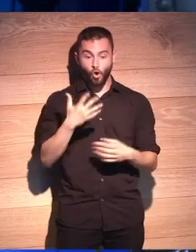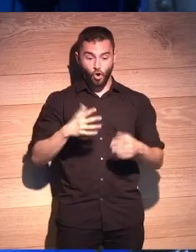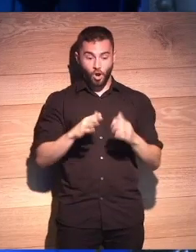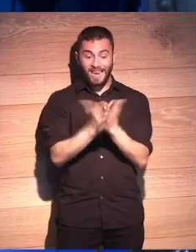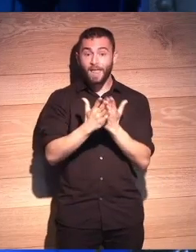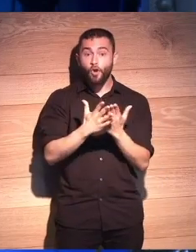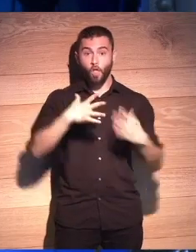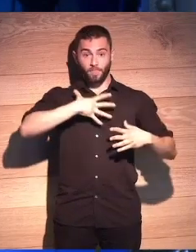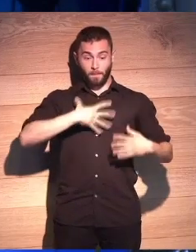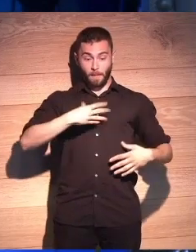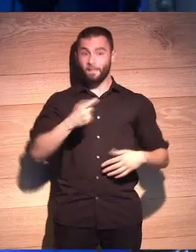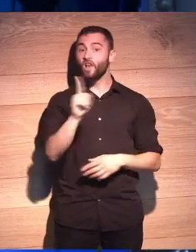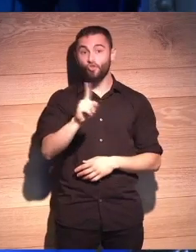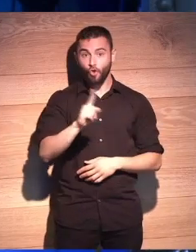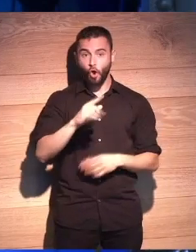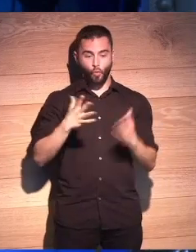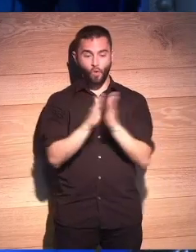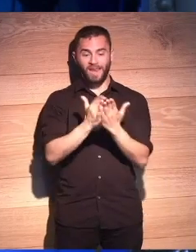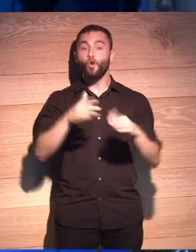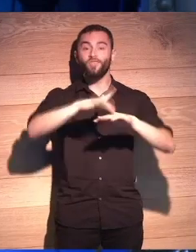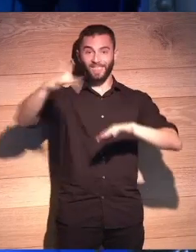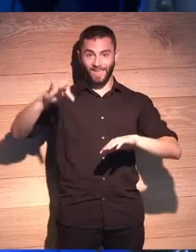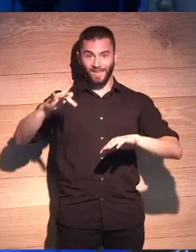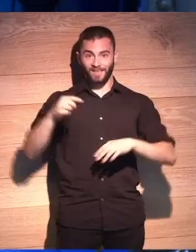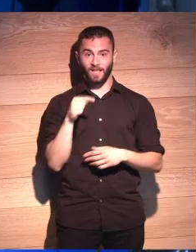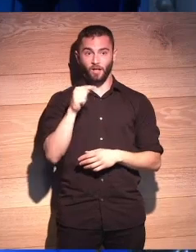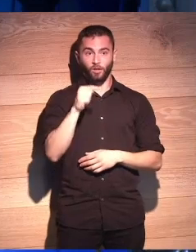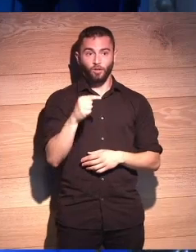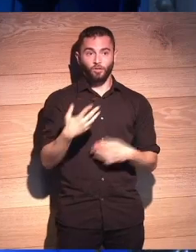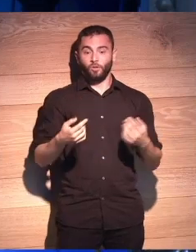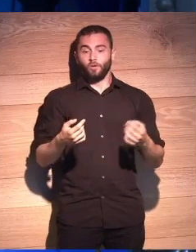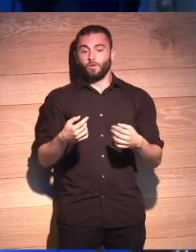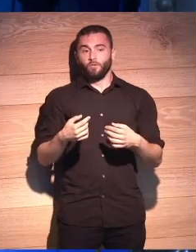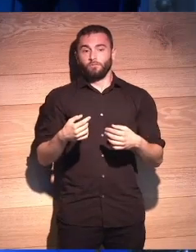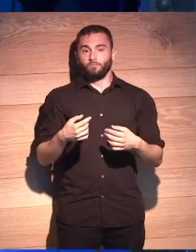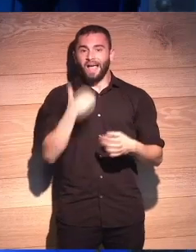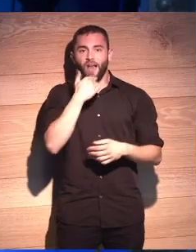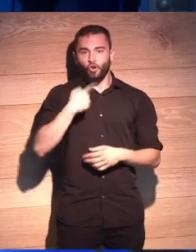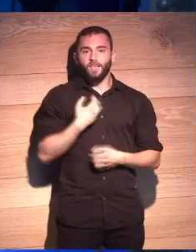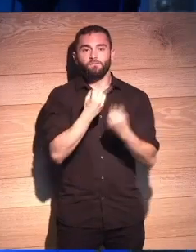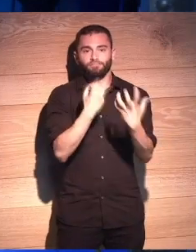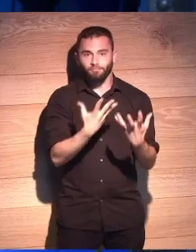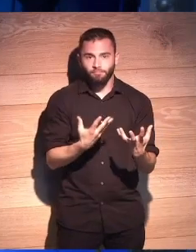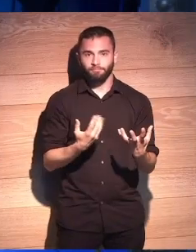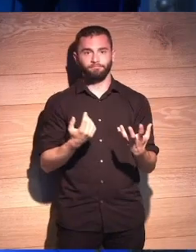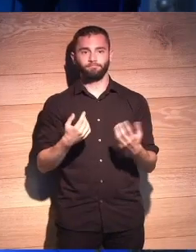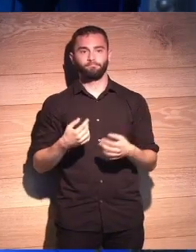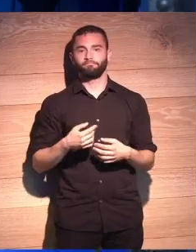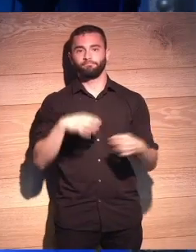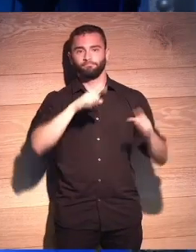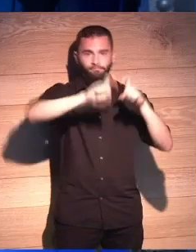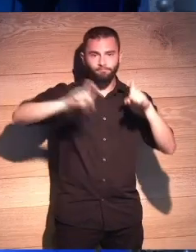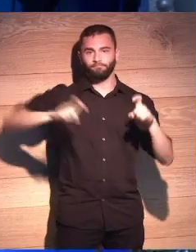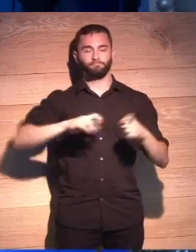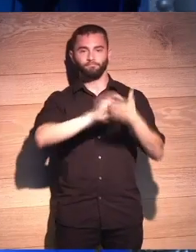un libro digital donde tú ves una película que yo cito, o un documental, o una fuente, o un barómetro, o un informe,